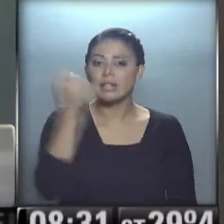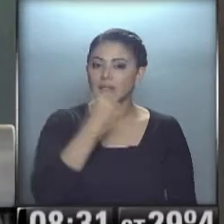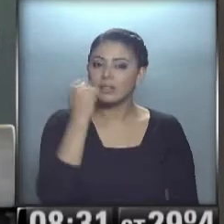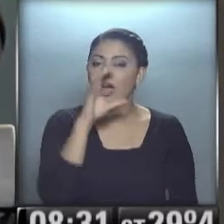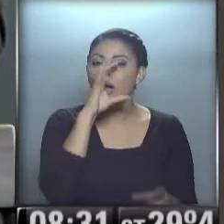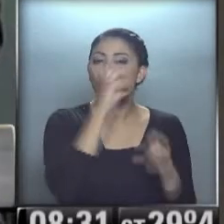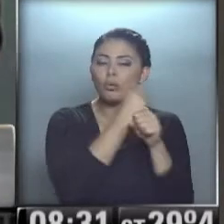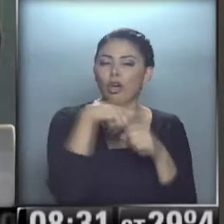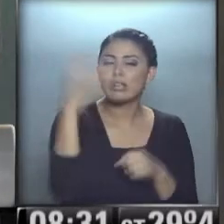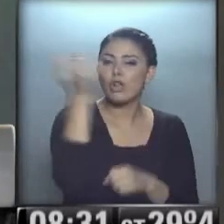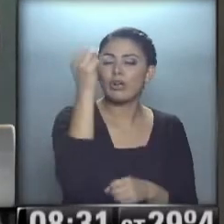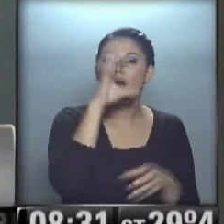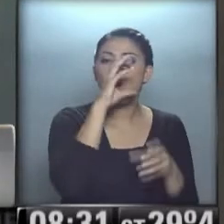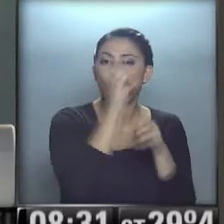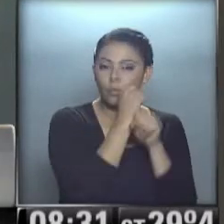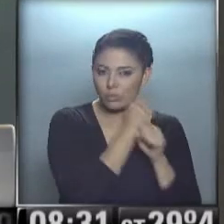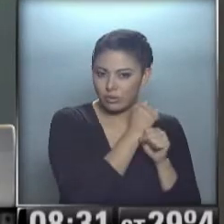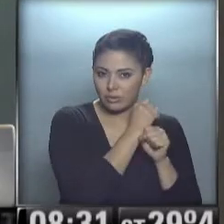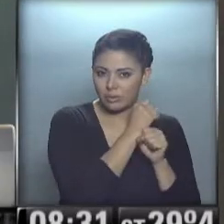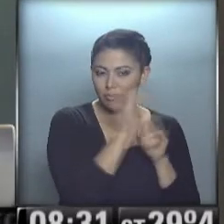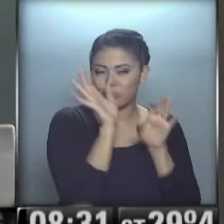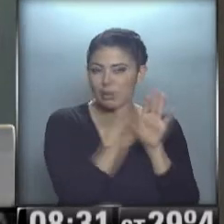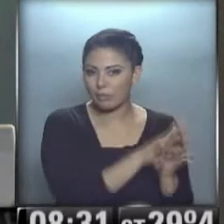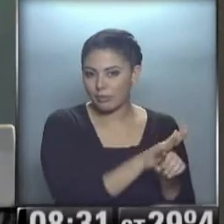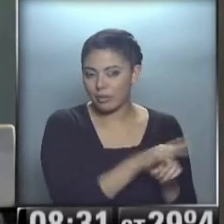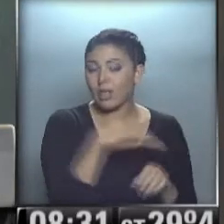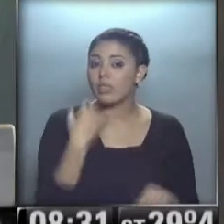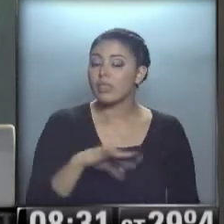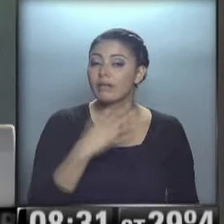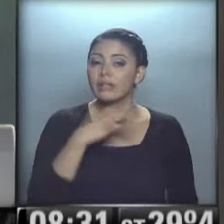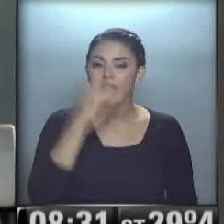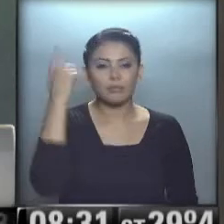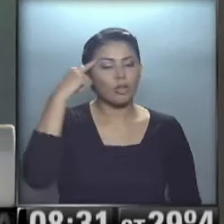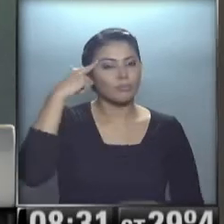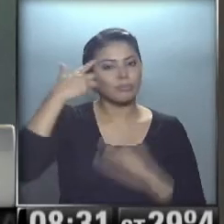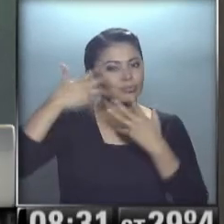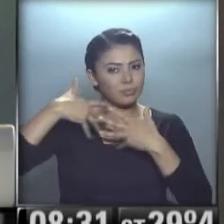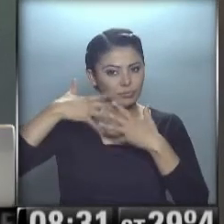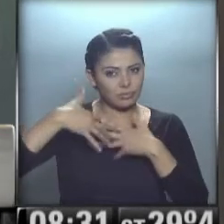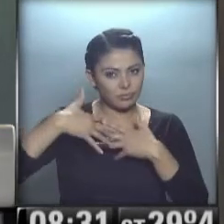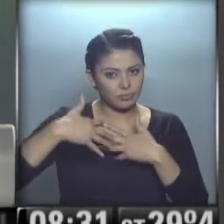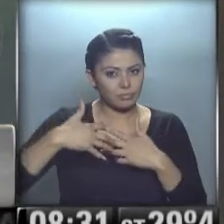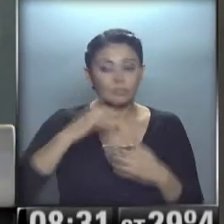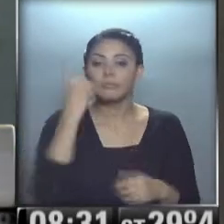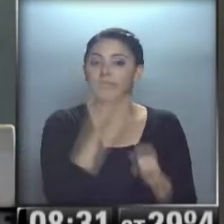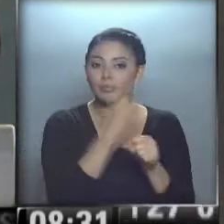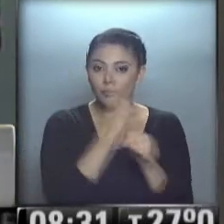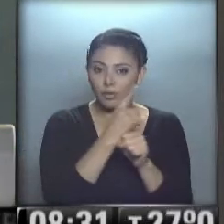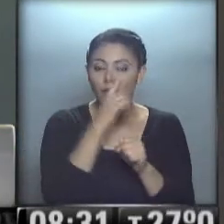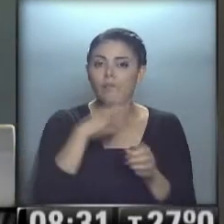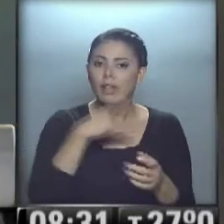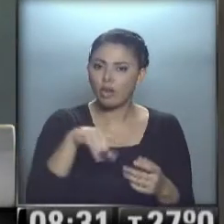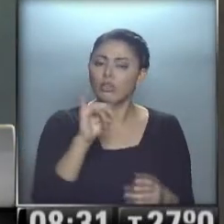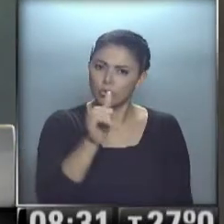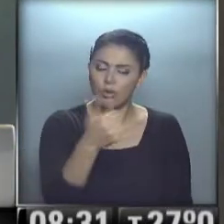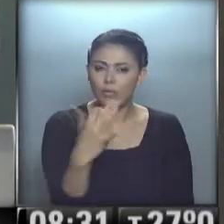ocultar logros. Lo que debemos tener como reflexión profunda a los argentinos es lo siguiente. Primero, que faltan cosas,